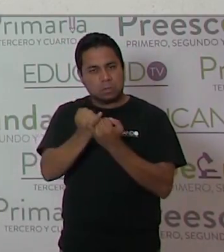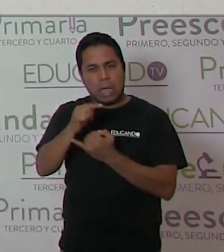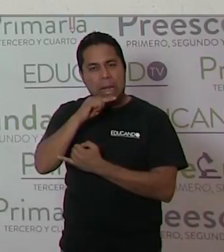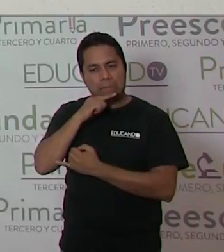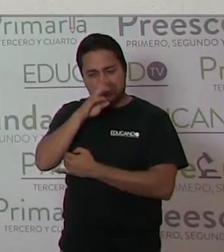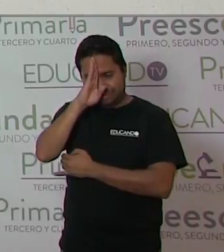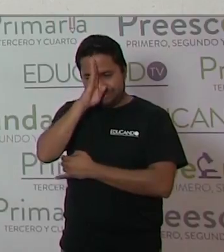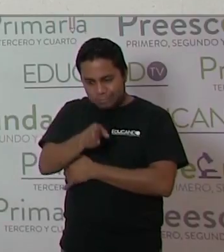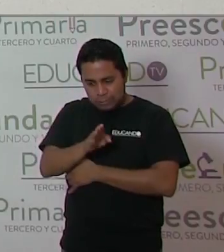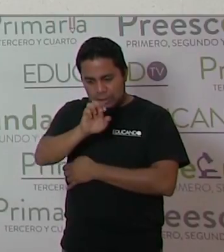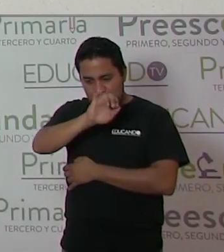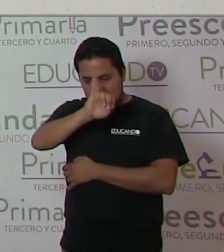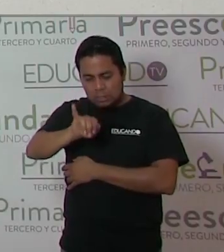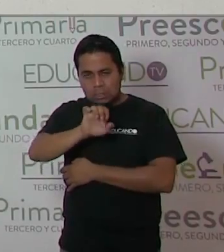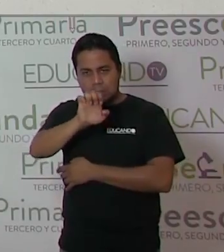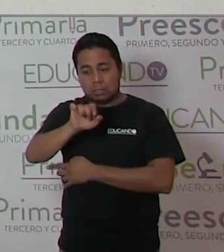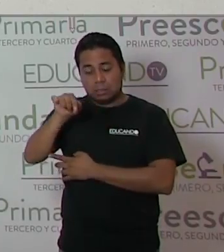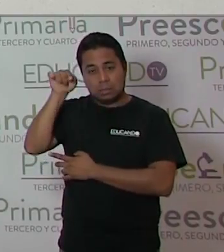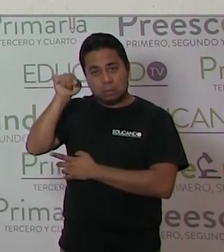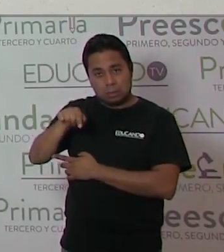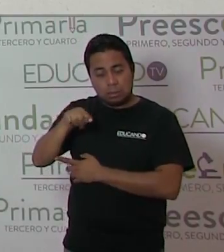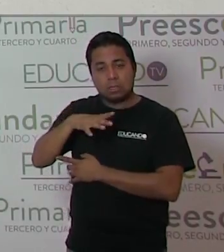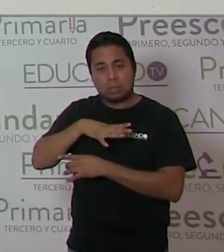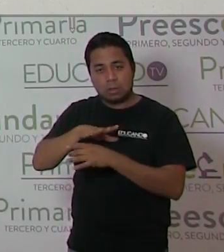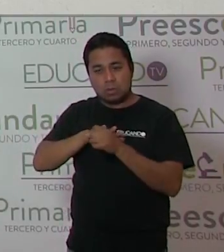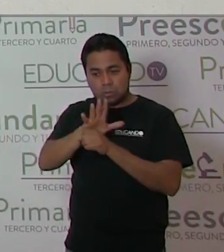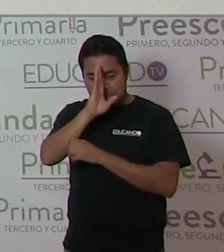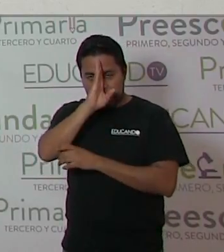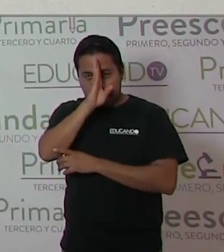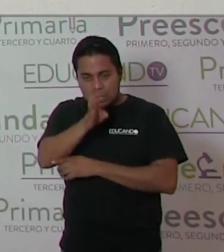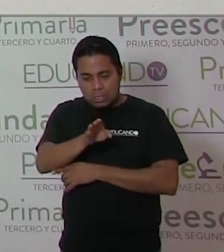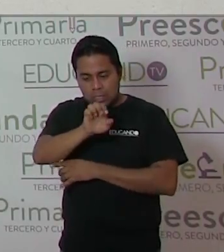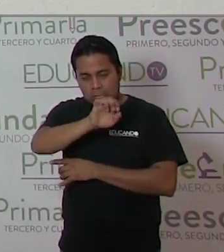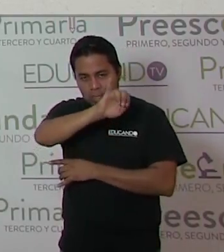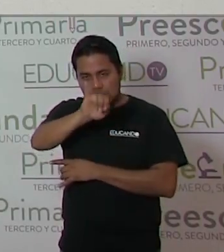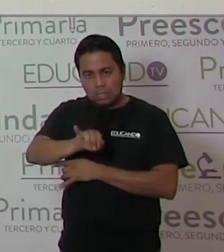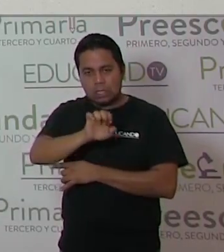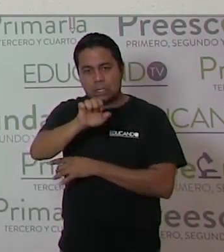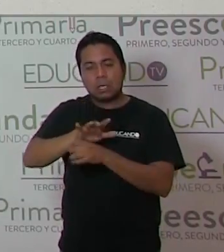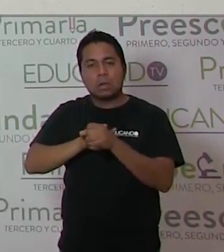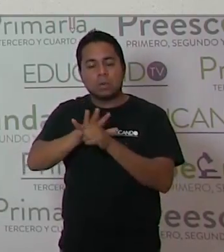lápiz. Y aquí el eje sería